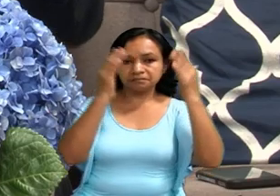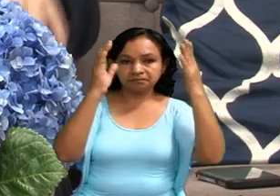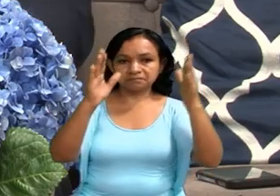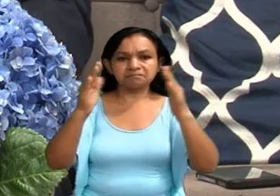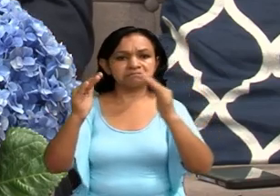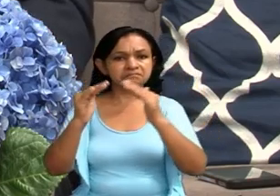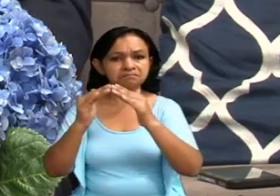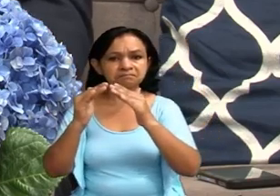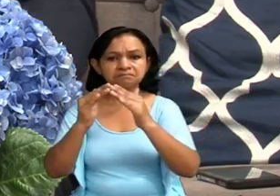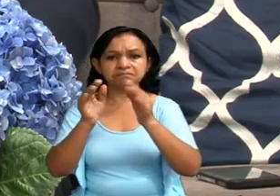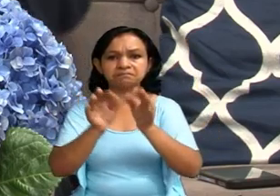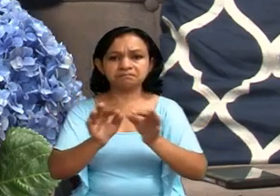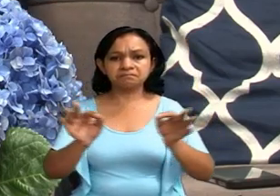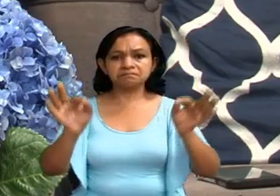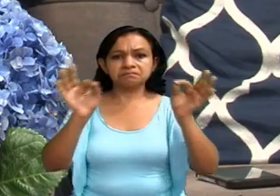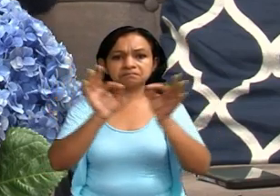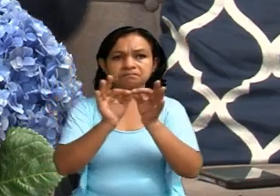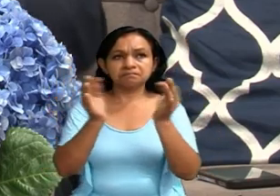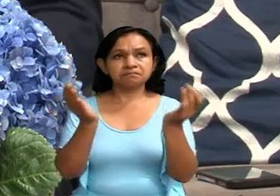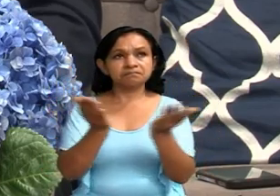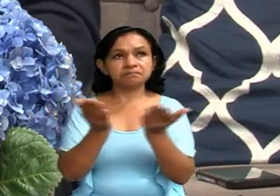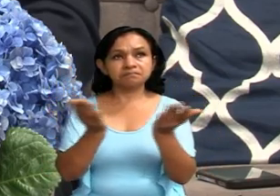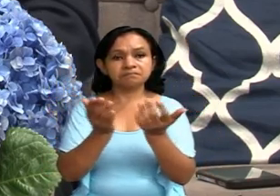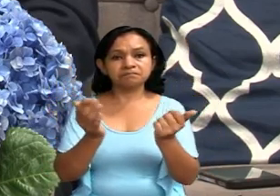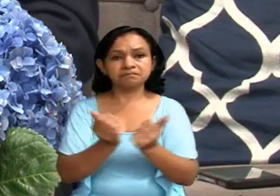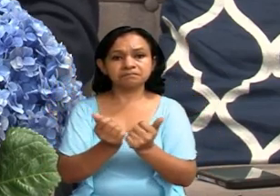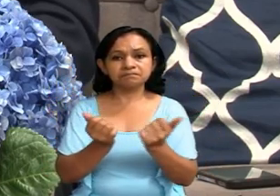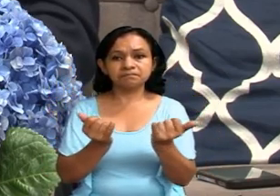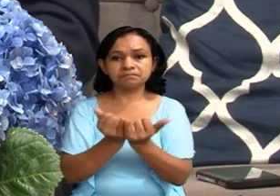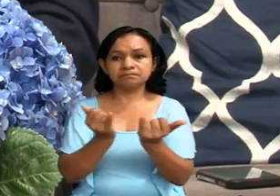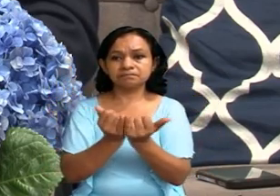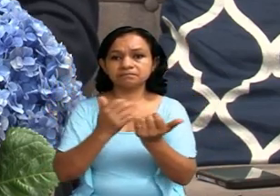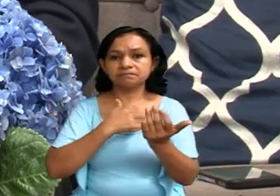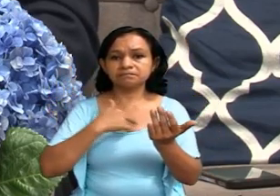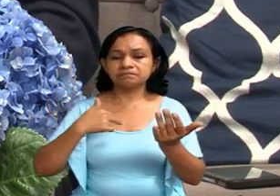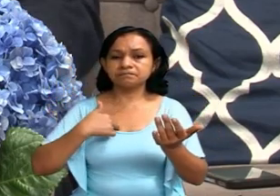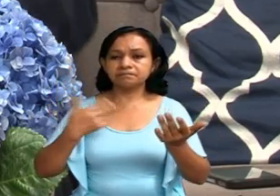un trabajo importante también, algunas